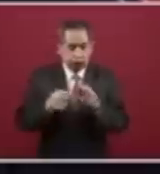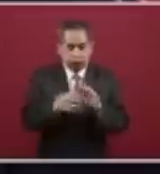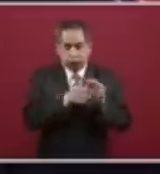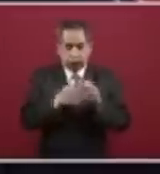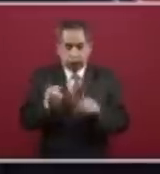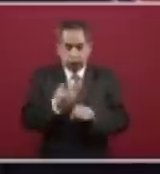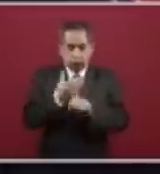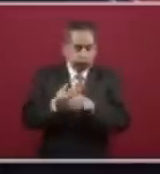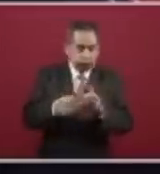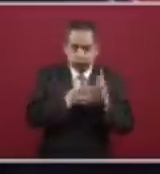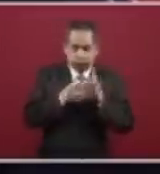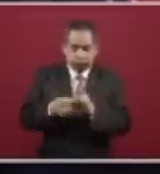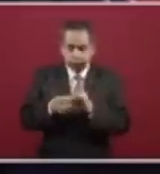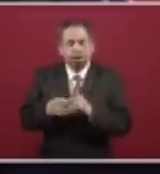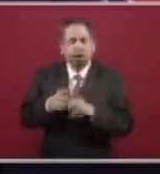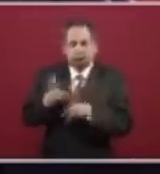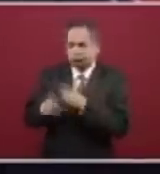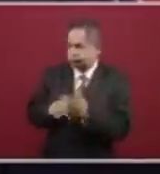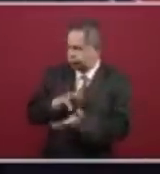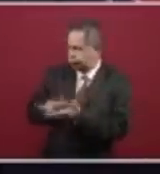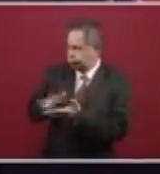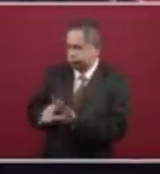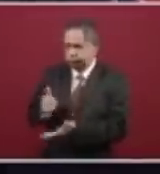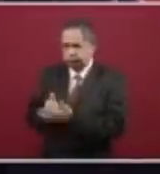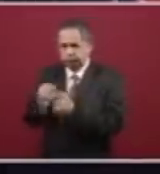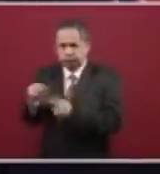atender este fenómeno